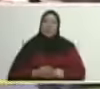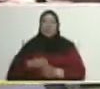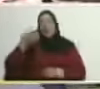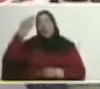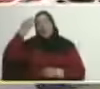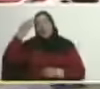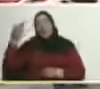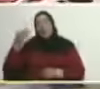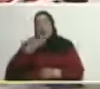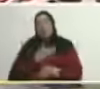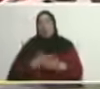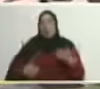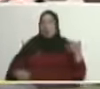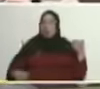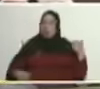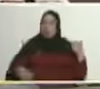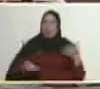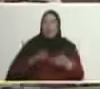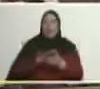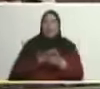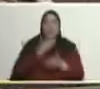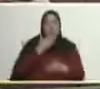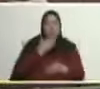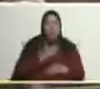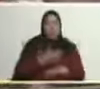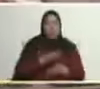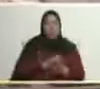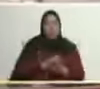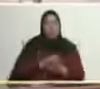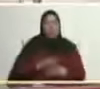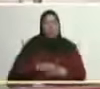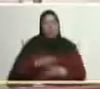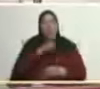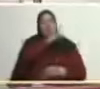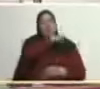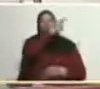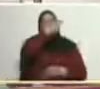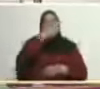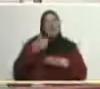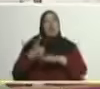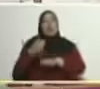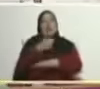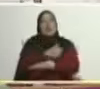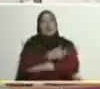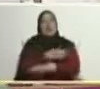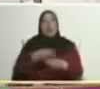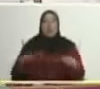los organizadores de esta cumbre. La palabra a el jefe de la delegación